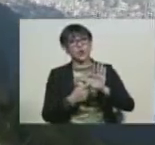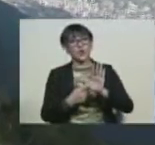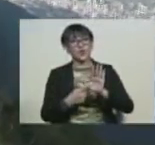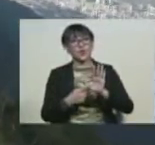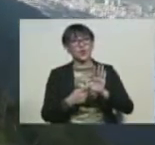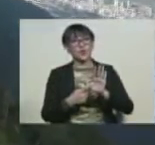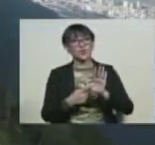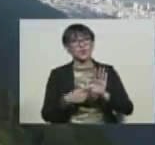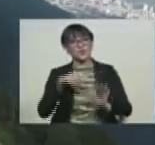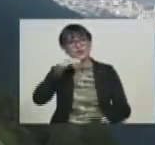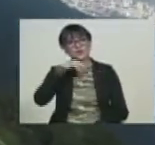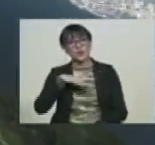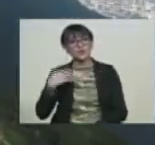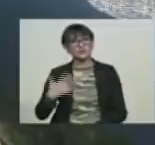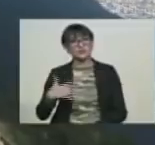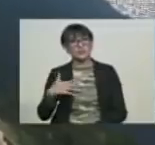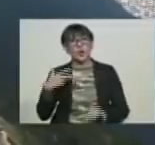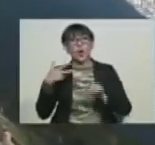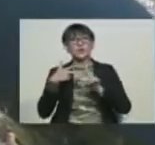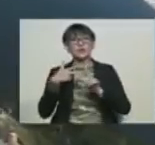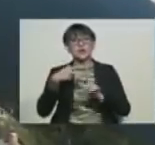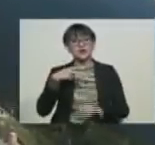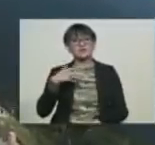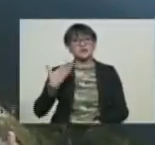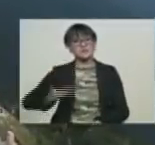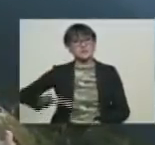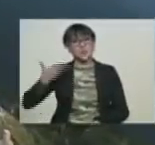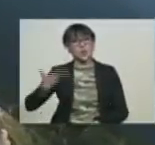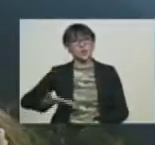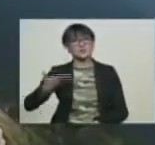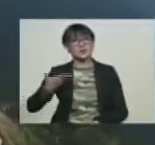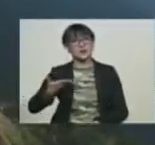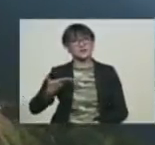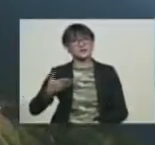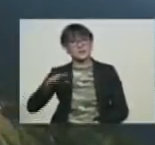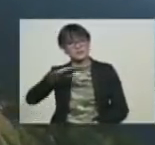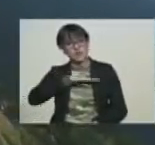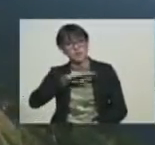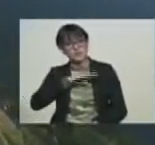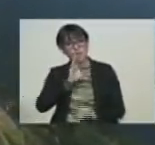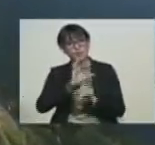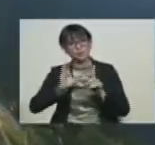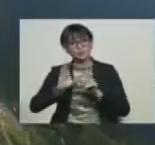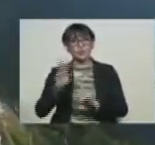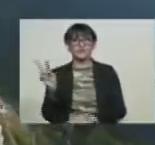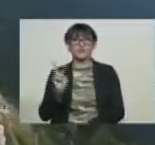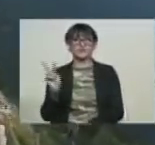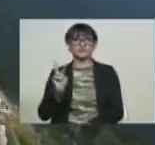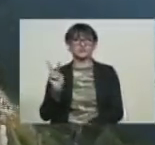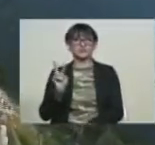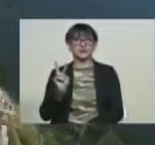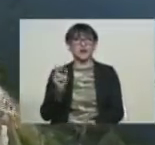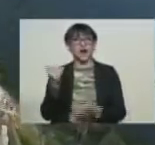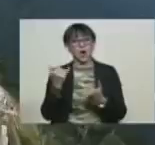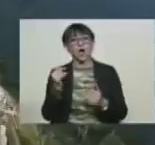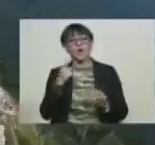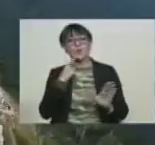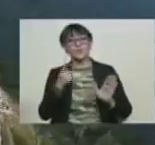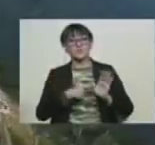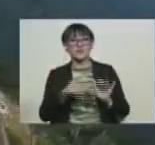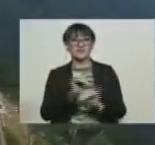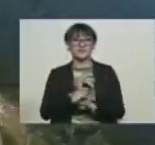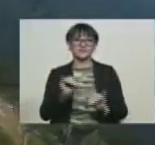Es un ícono. Es un hotel que es un patrimonio arquitectónico de Venezuela. Y usted hoy está